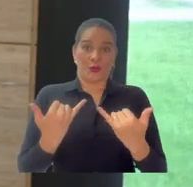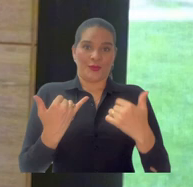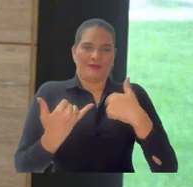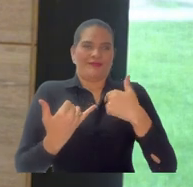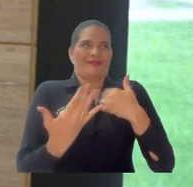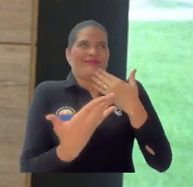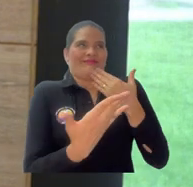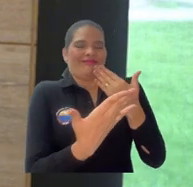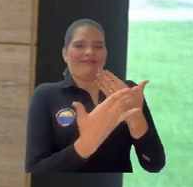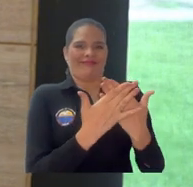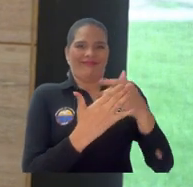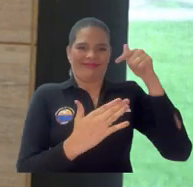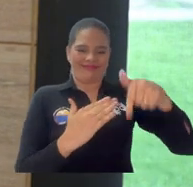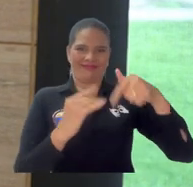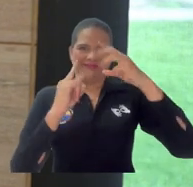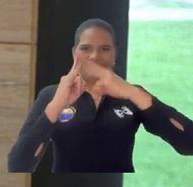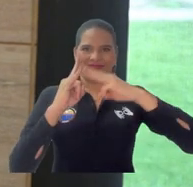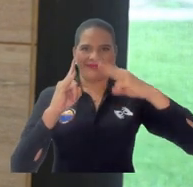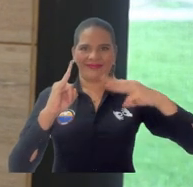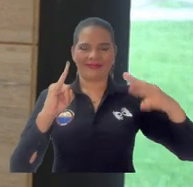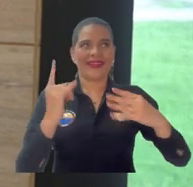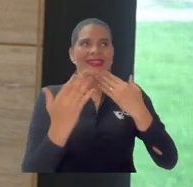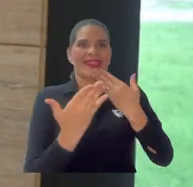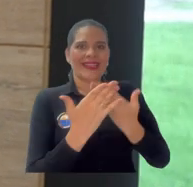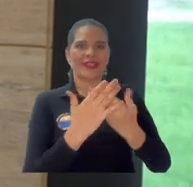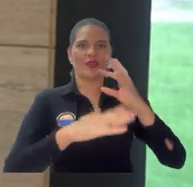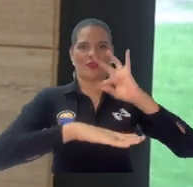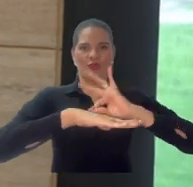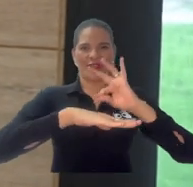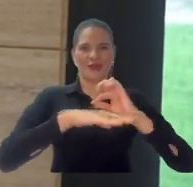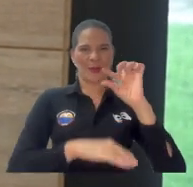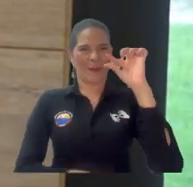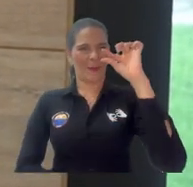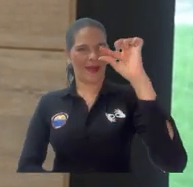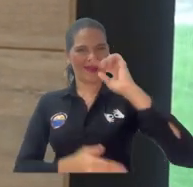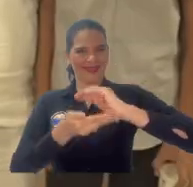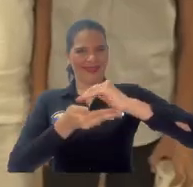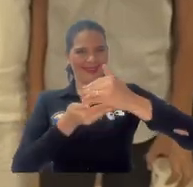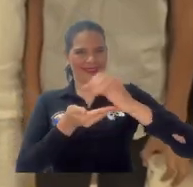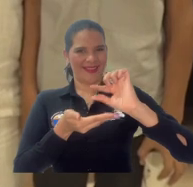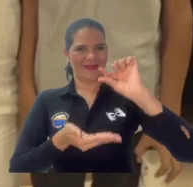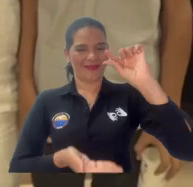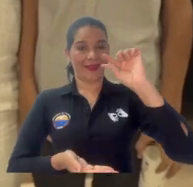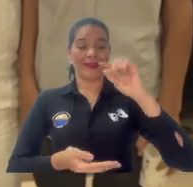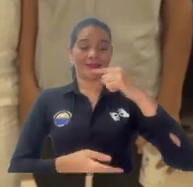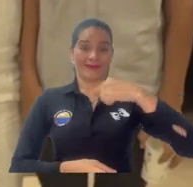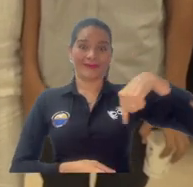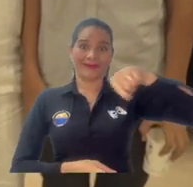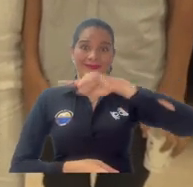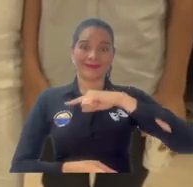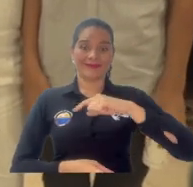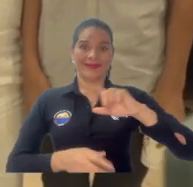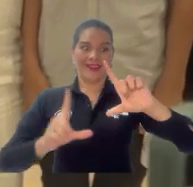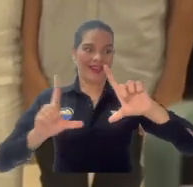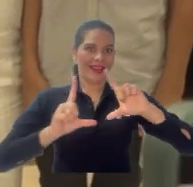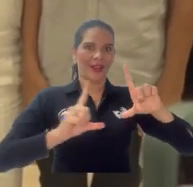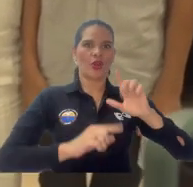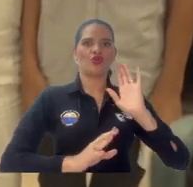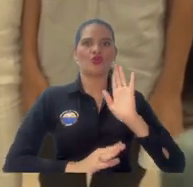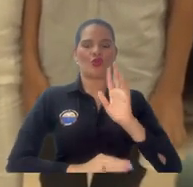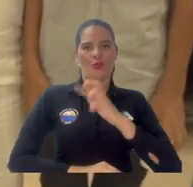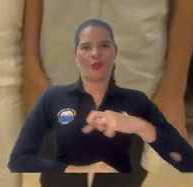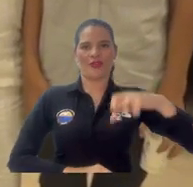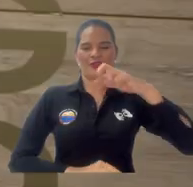Hoy, gracias a la Universidad del Magdalena, gracias a la Fundación Tras la Perla, nos estamos graduando profesional en